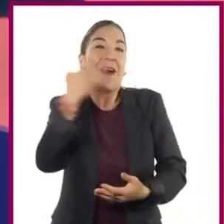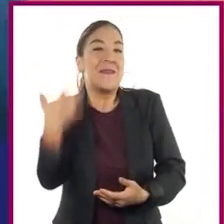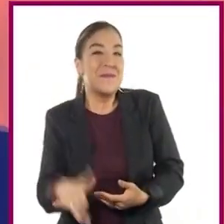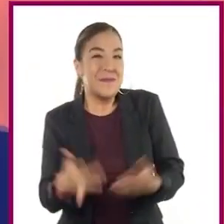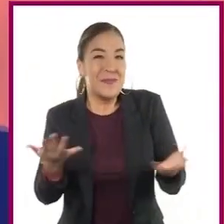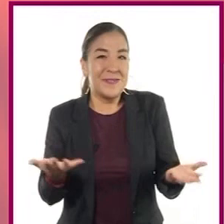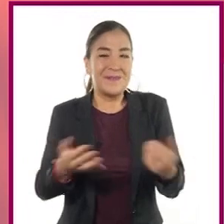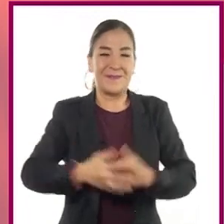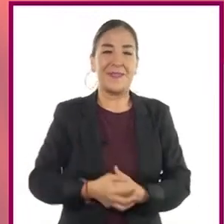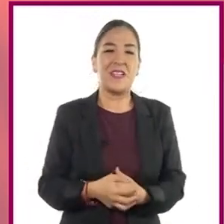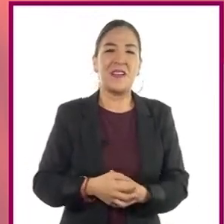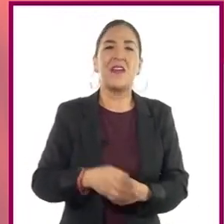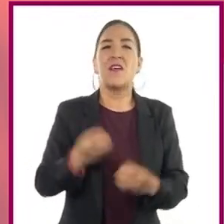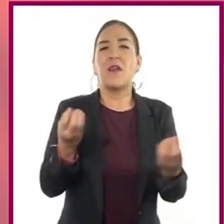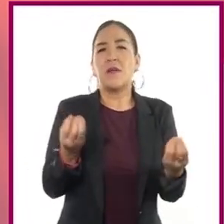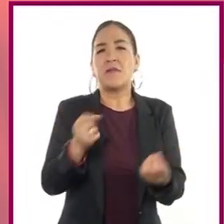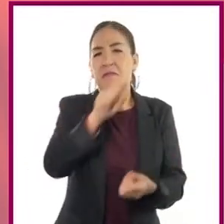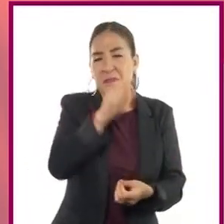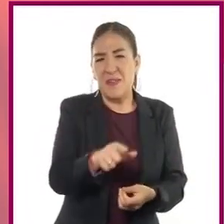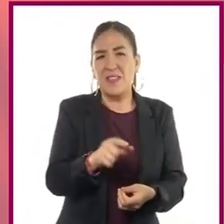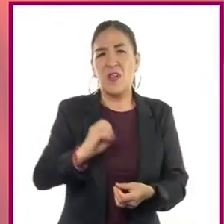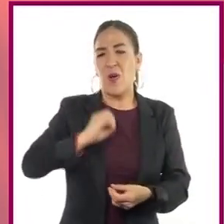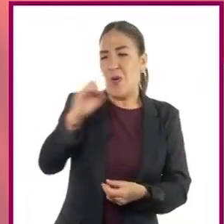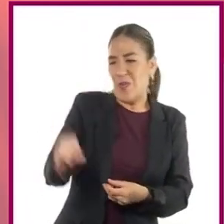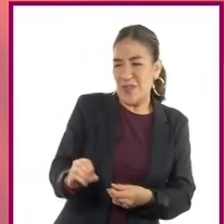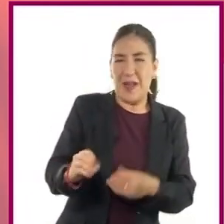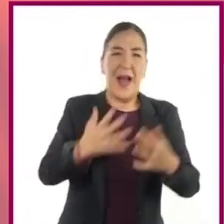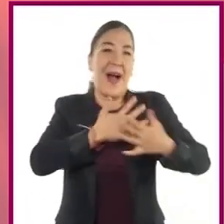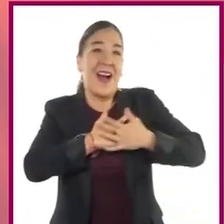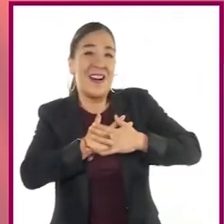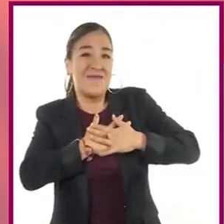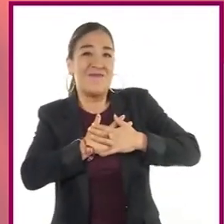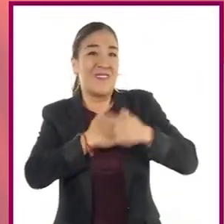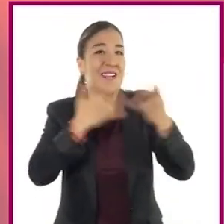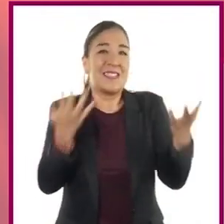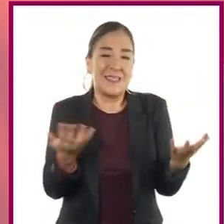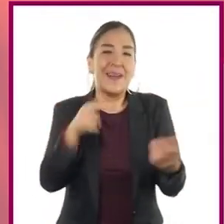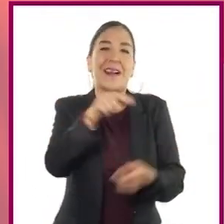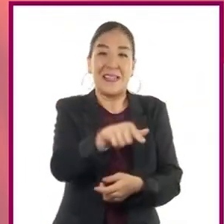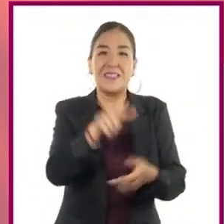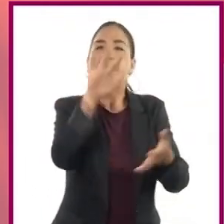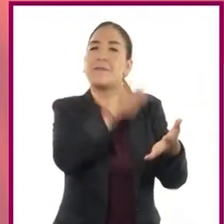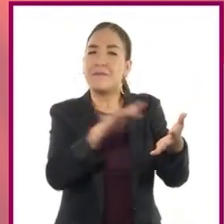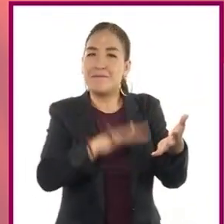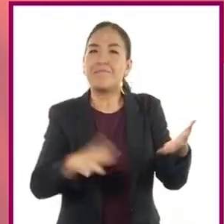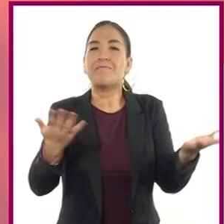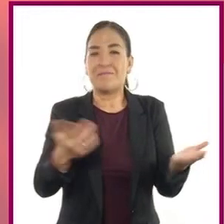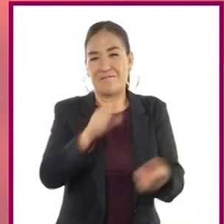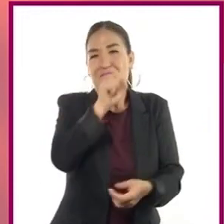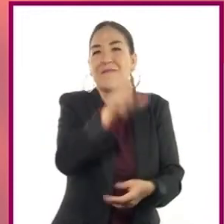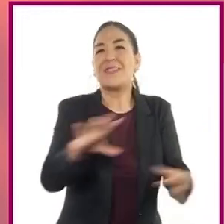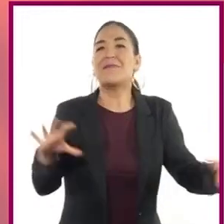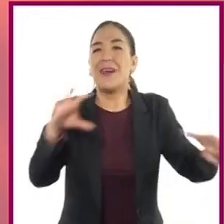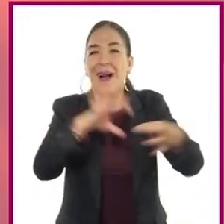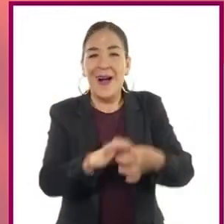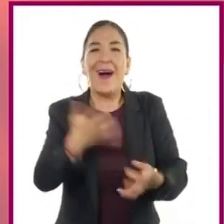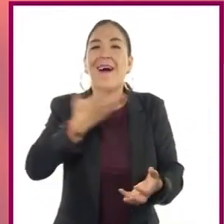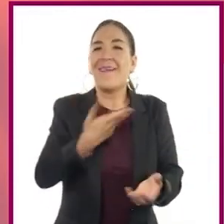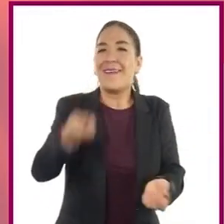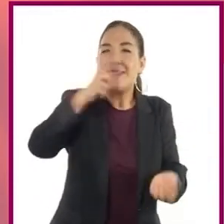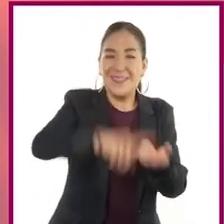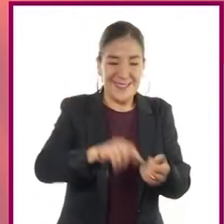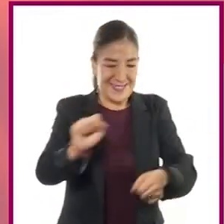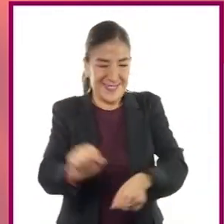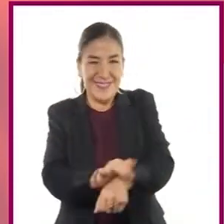enamorados, odiar al mismo tiempo que amar. Y que es en la lectura de esta donde podemos encontrar reflejados